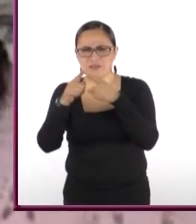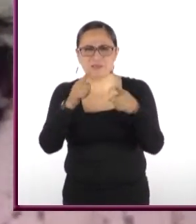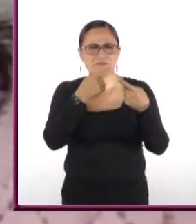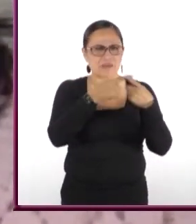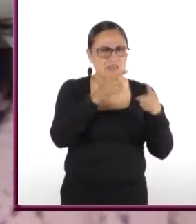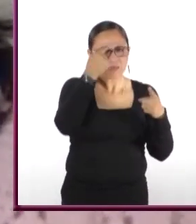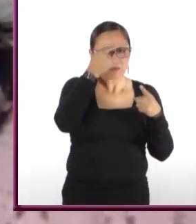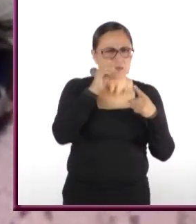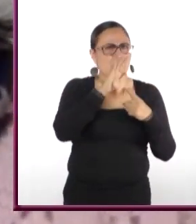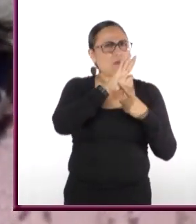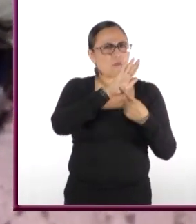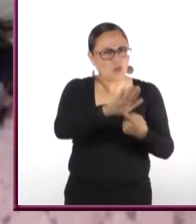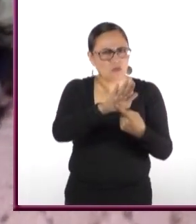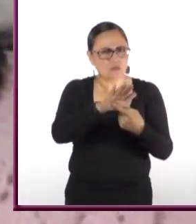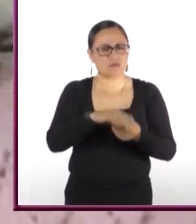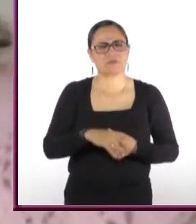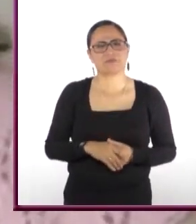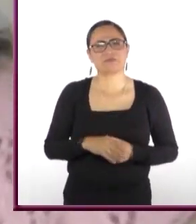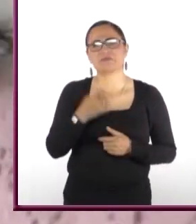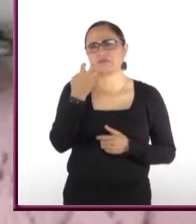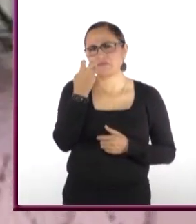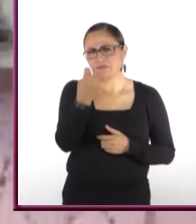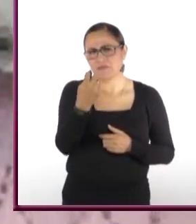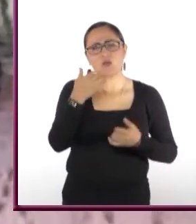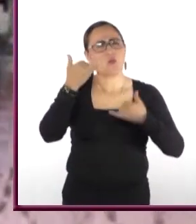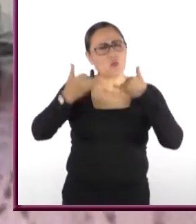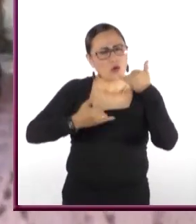ya demostrar algo, ¿no? Entonces es